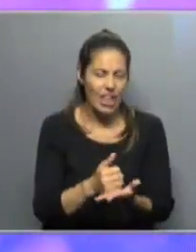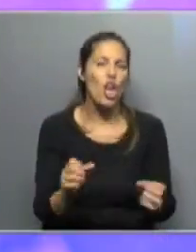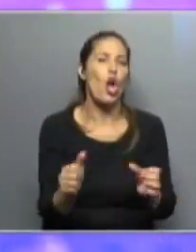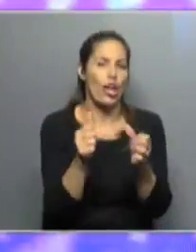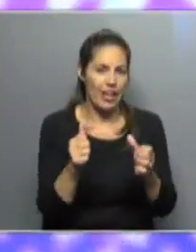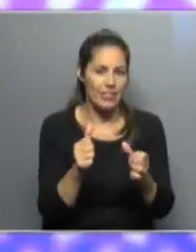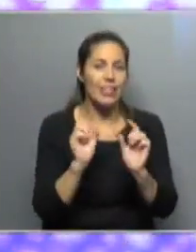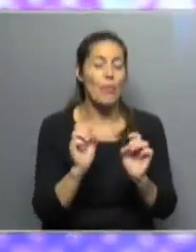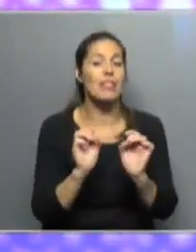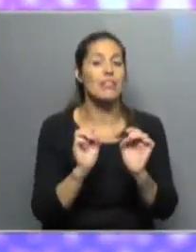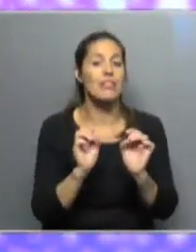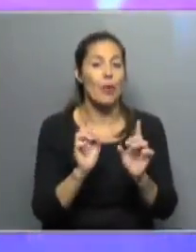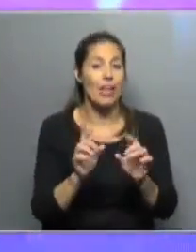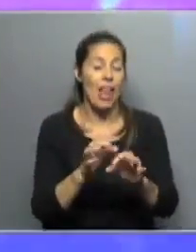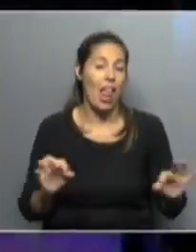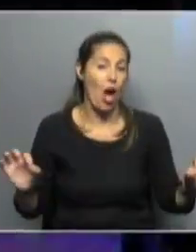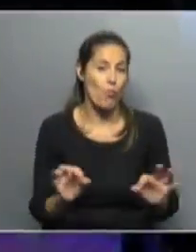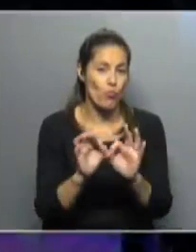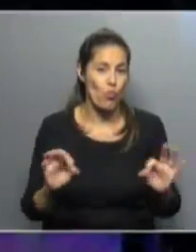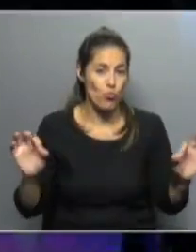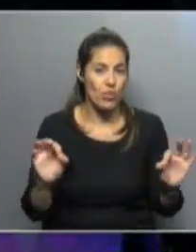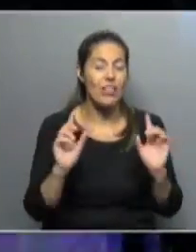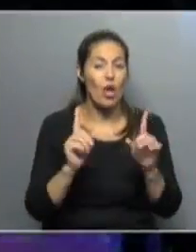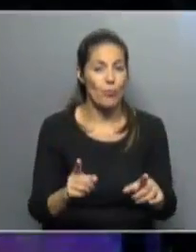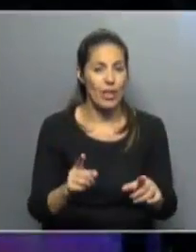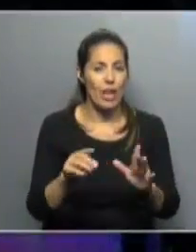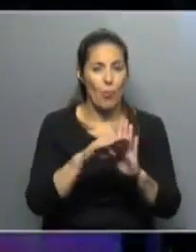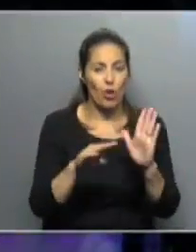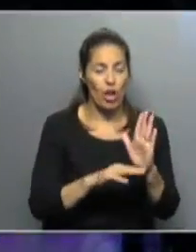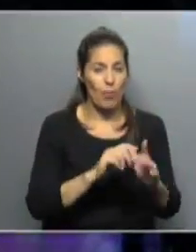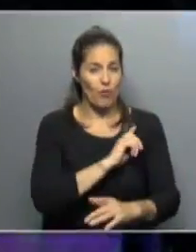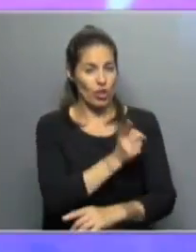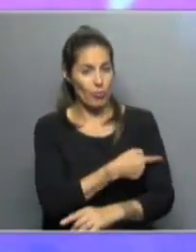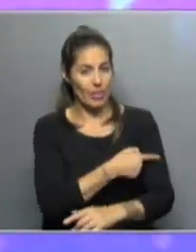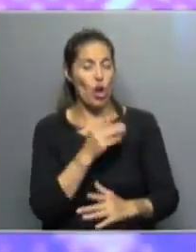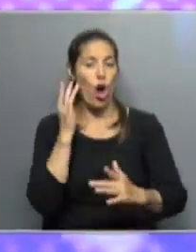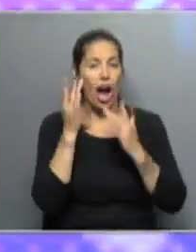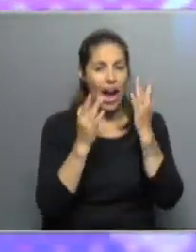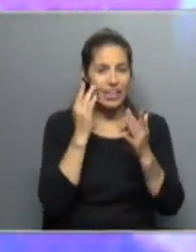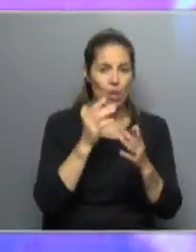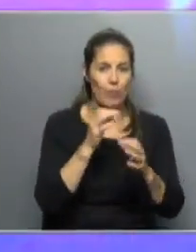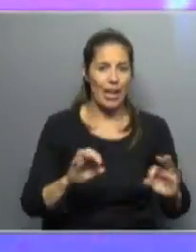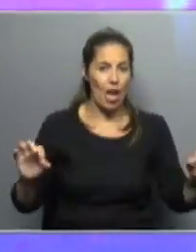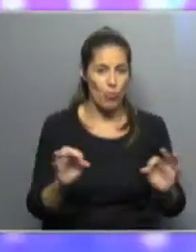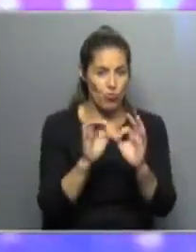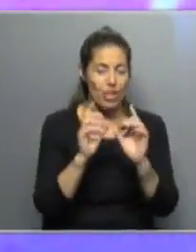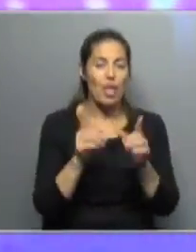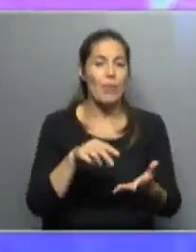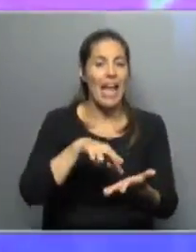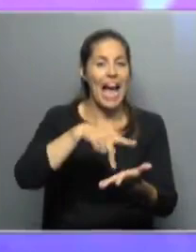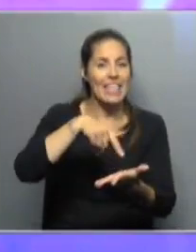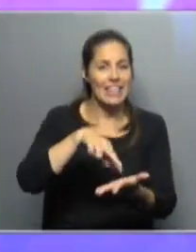También se ha contagiado la música. ¿Entendés? También está el programa de fortalecimiento de las artes para la música y también está la de la danza, que